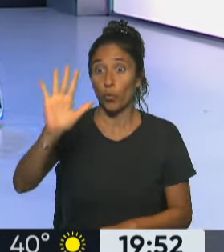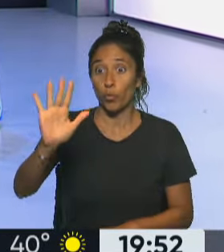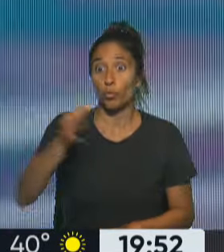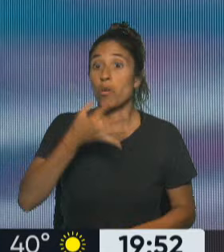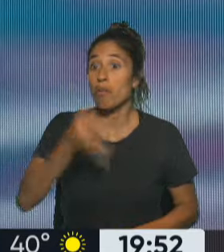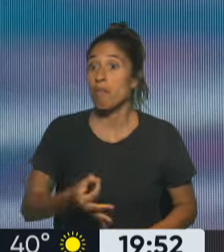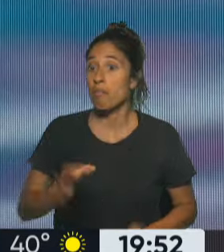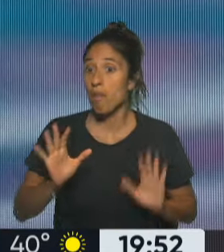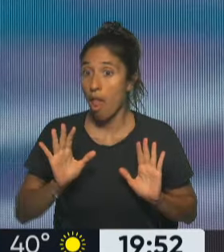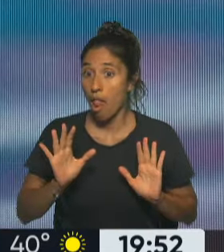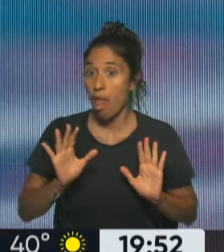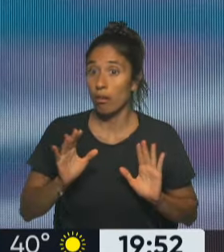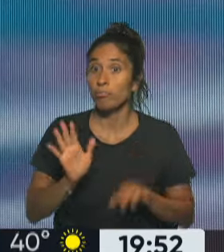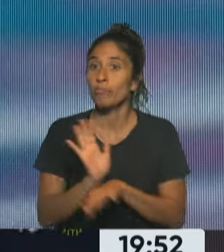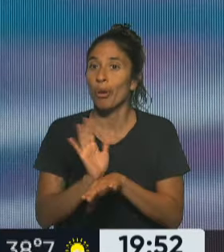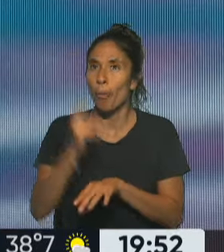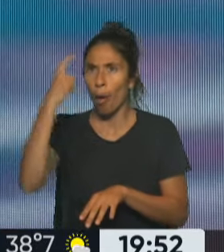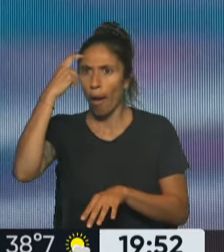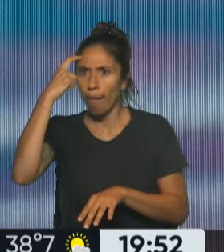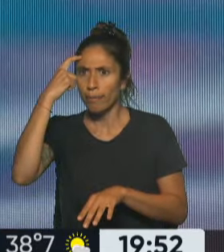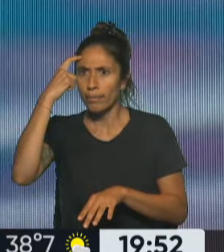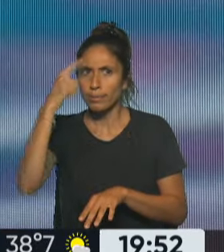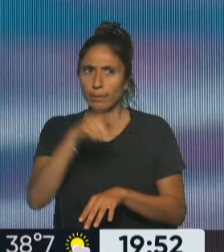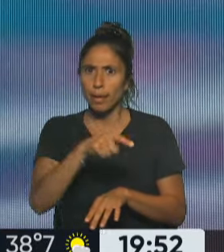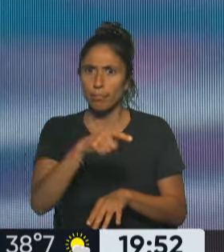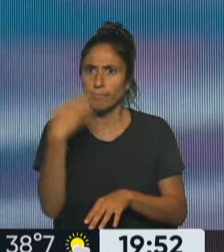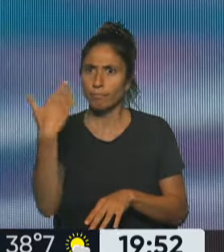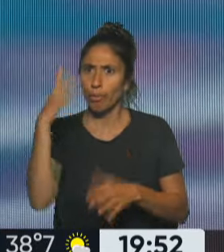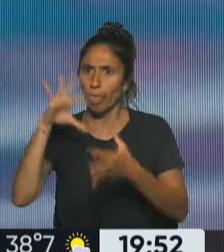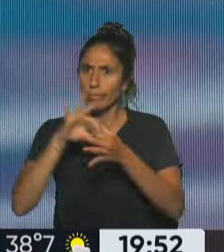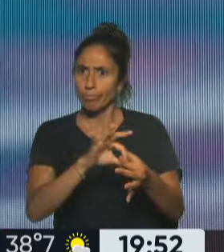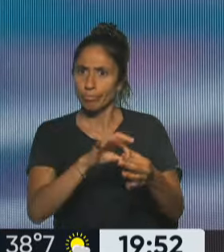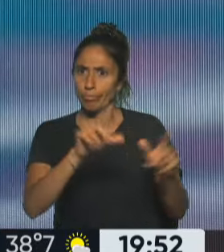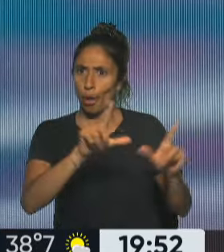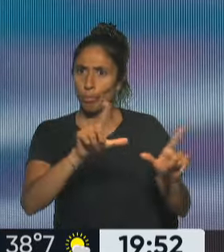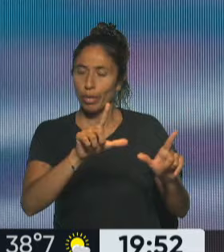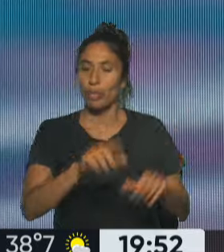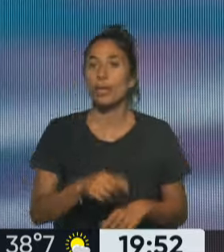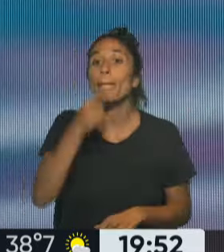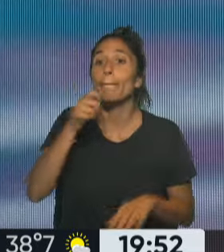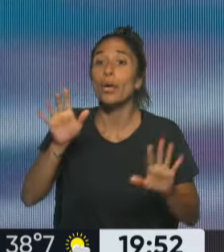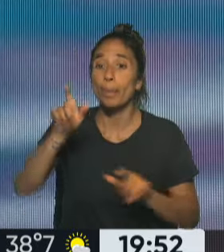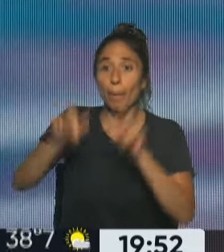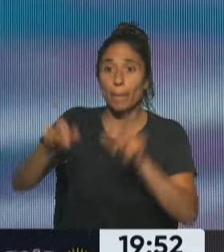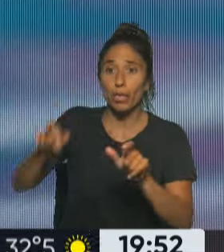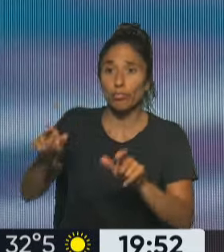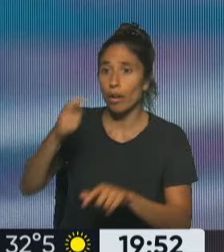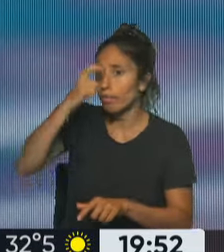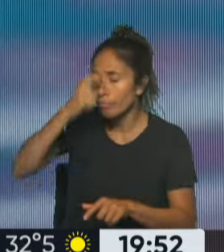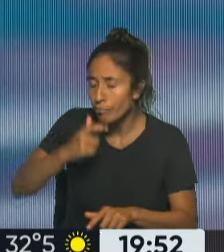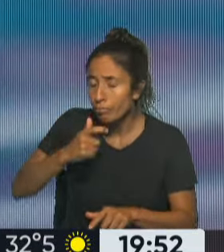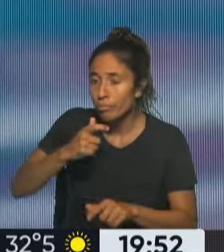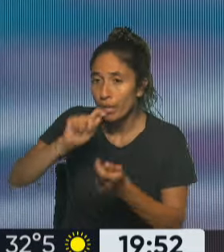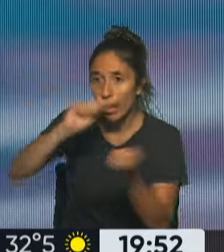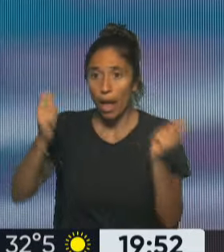computadoras con el pensamiento eso es lo de menos sino que personas que no ven recuperen la vista que no hablan puedan hablar y